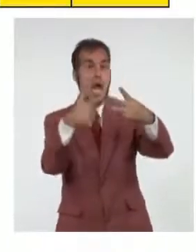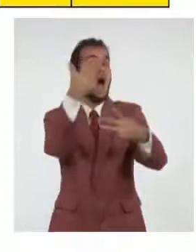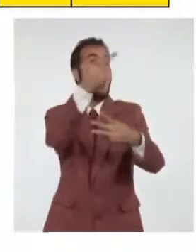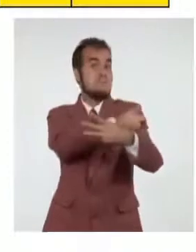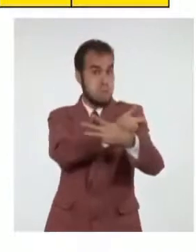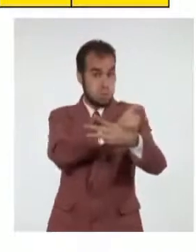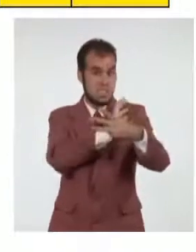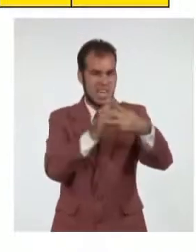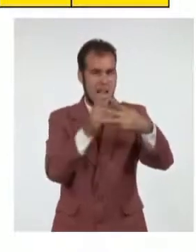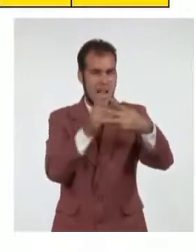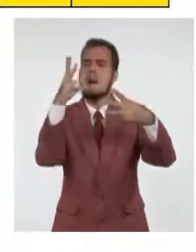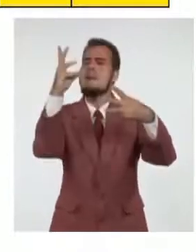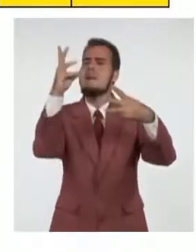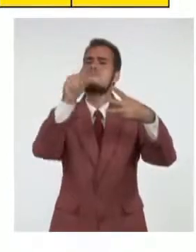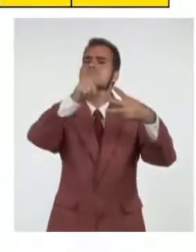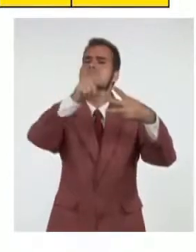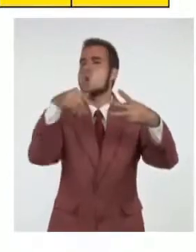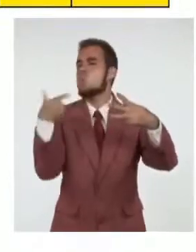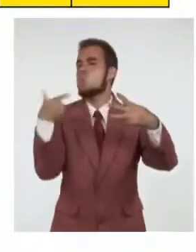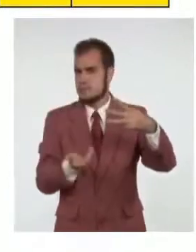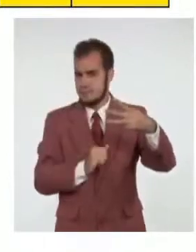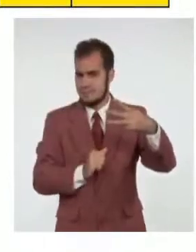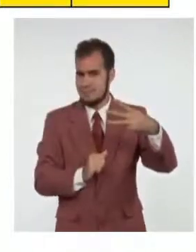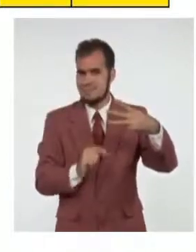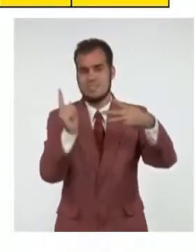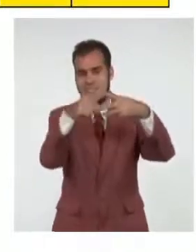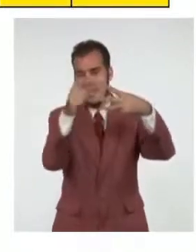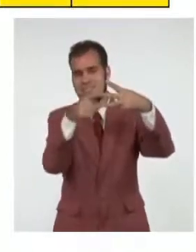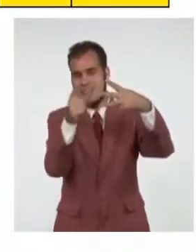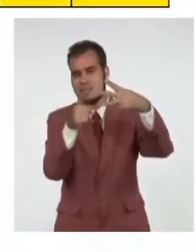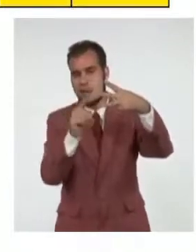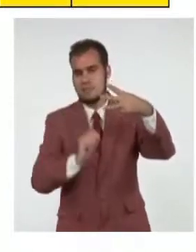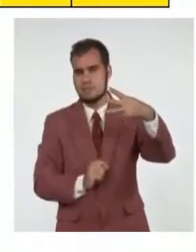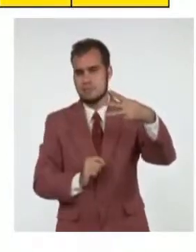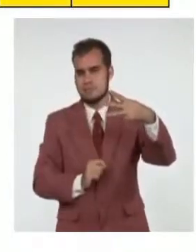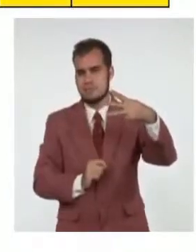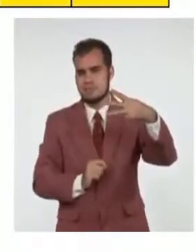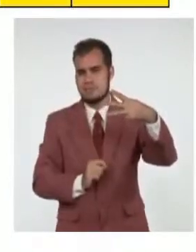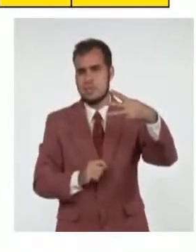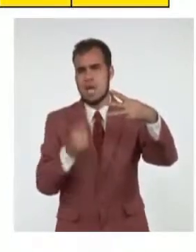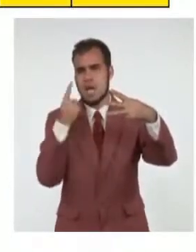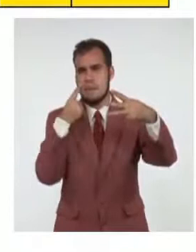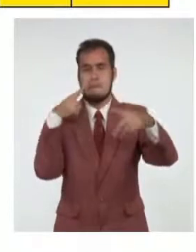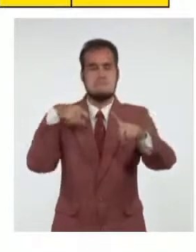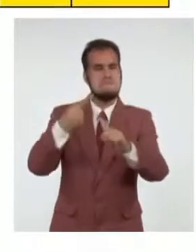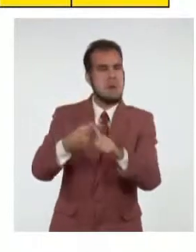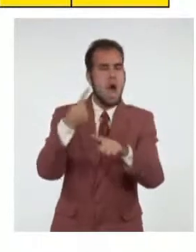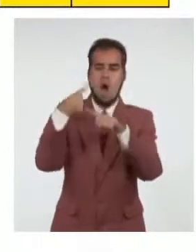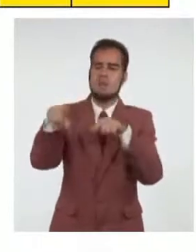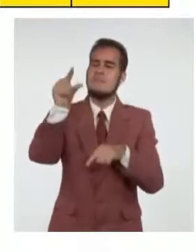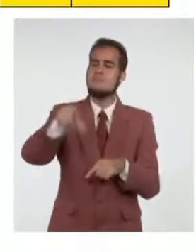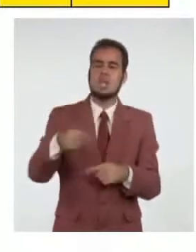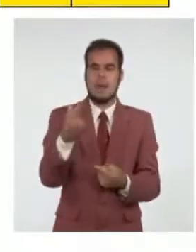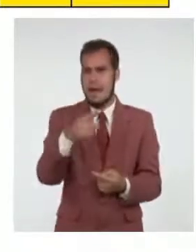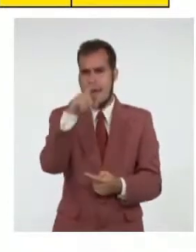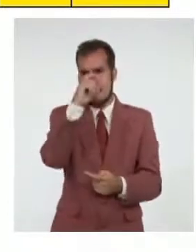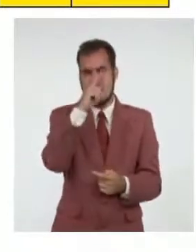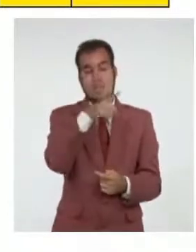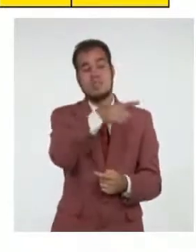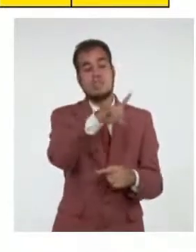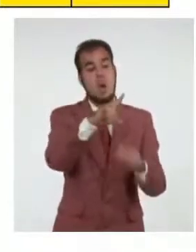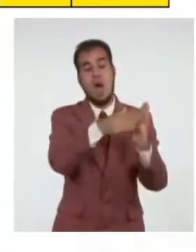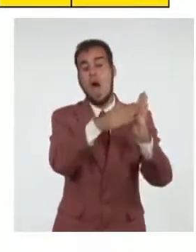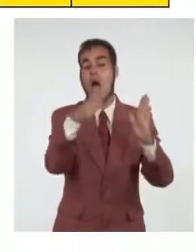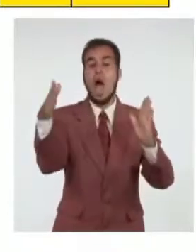qué porciento representa de personas de 19 y más años, que es nuestra población vacunable hoy, porque apenas estamos en el